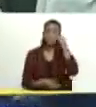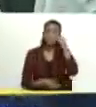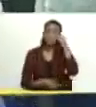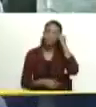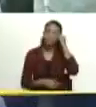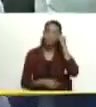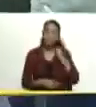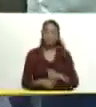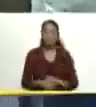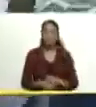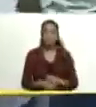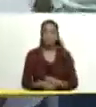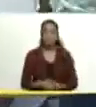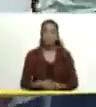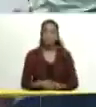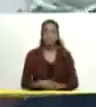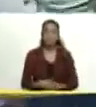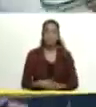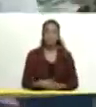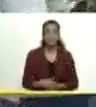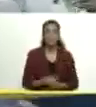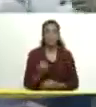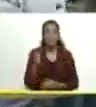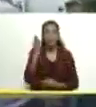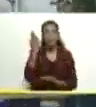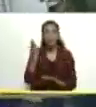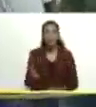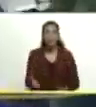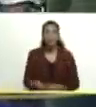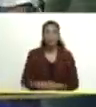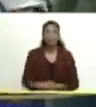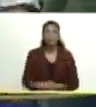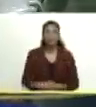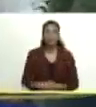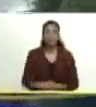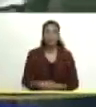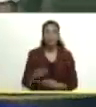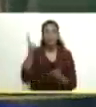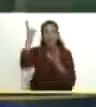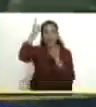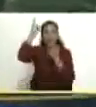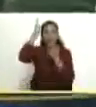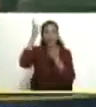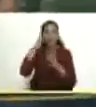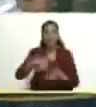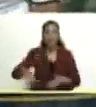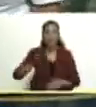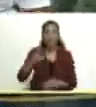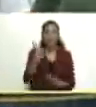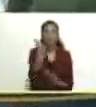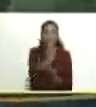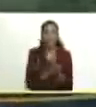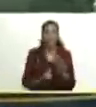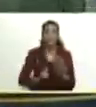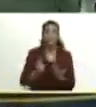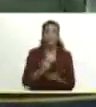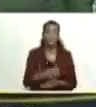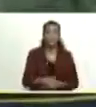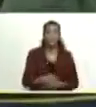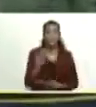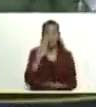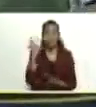José Gregorio Hernández, mira, aquí está el gran cacique Guaycaipuro. Aquí está